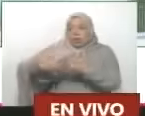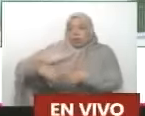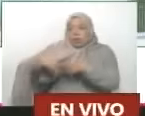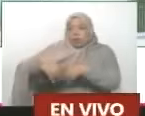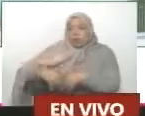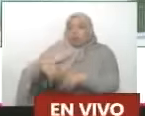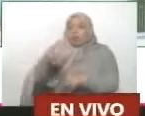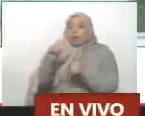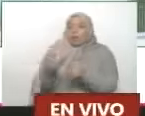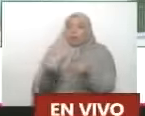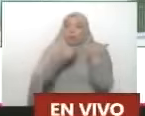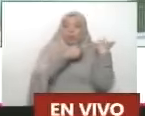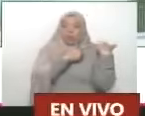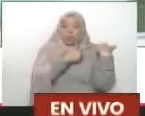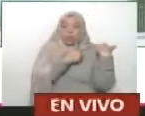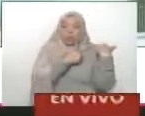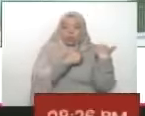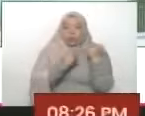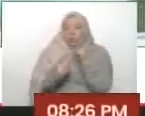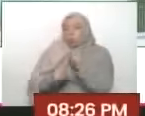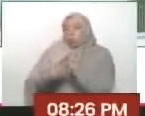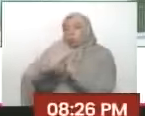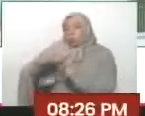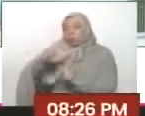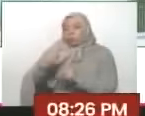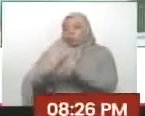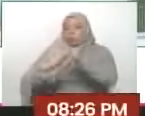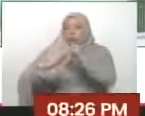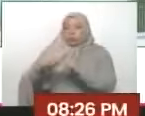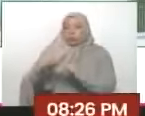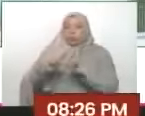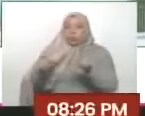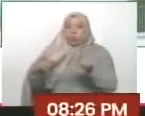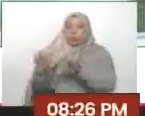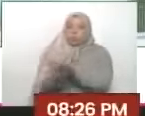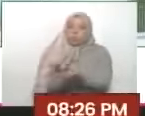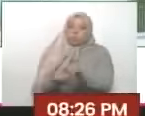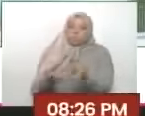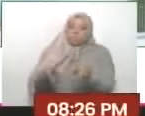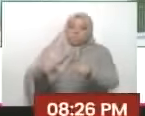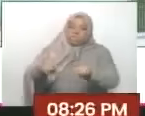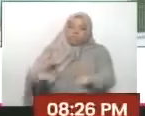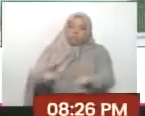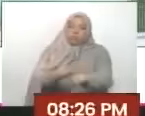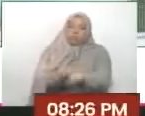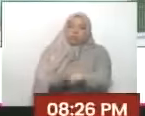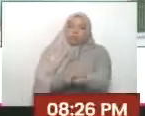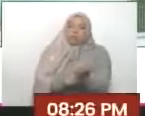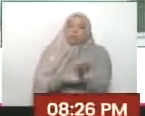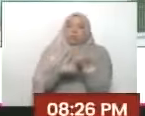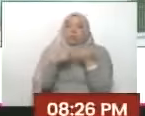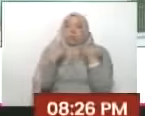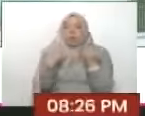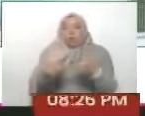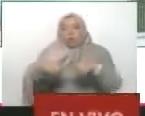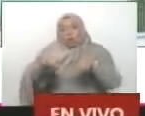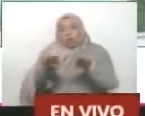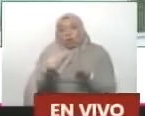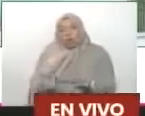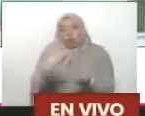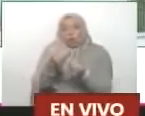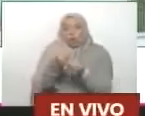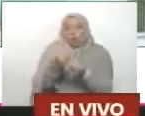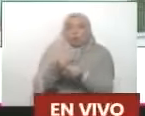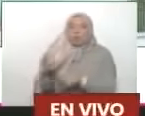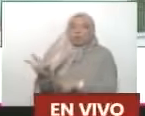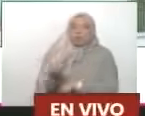dado la responsabilidad de construirla, que entró en una crisis, colapsó y abandonó todas sus obras en